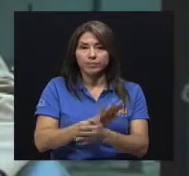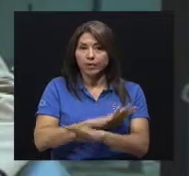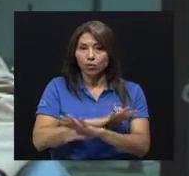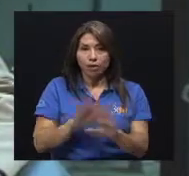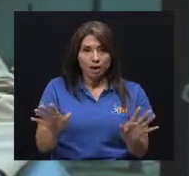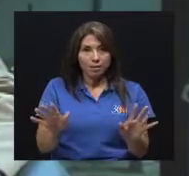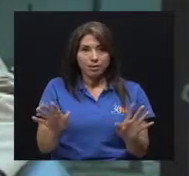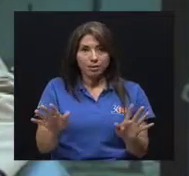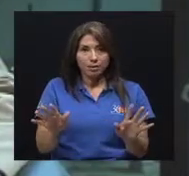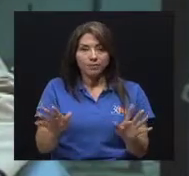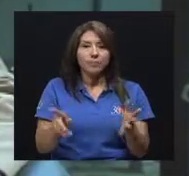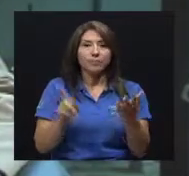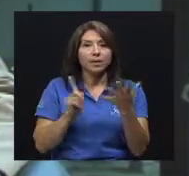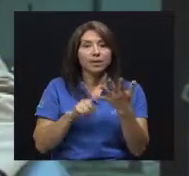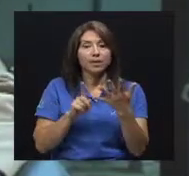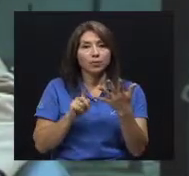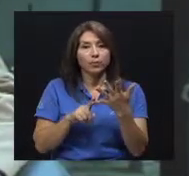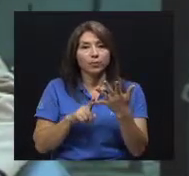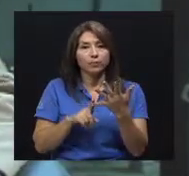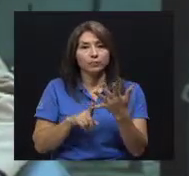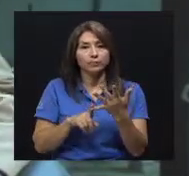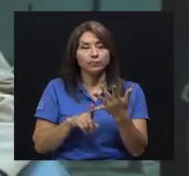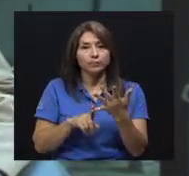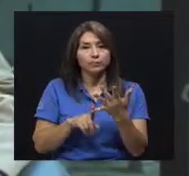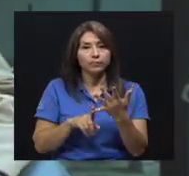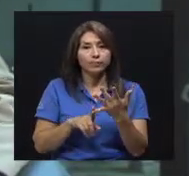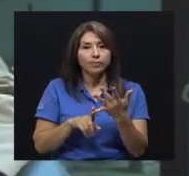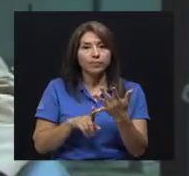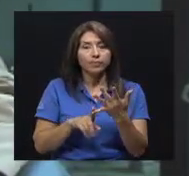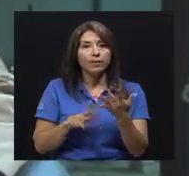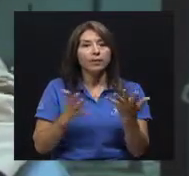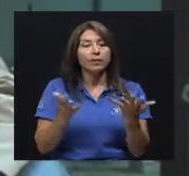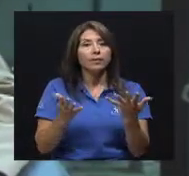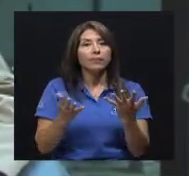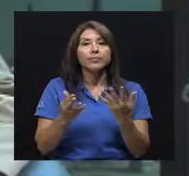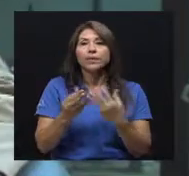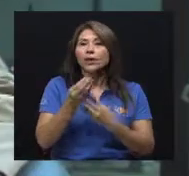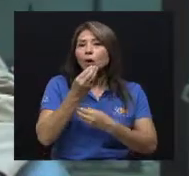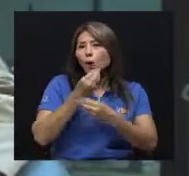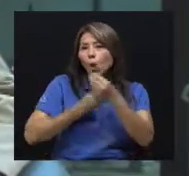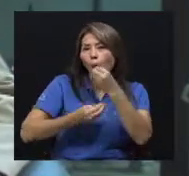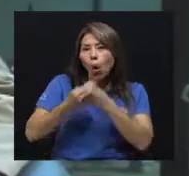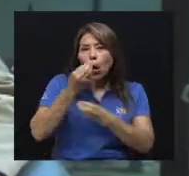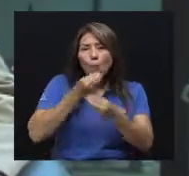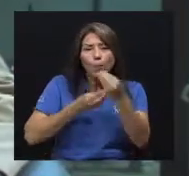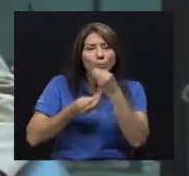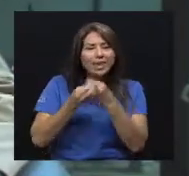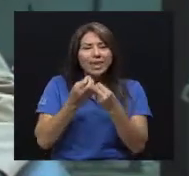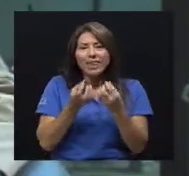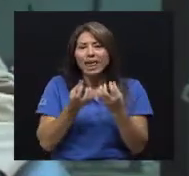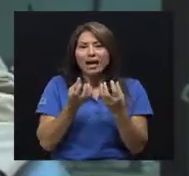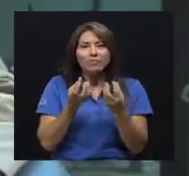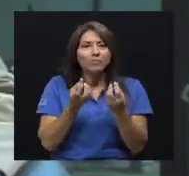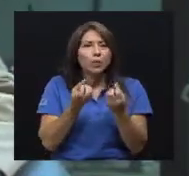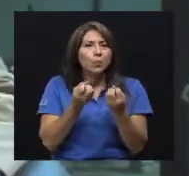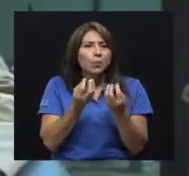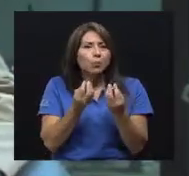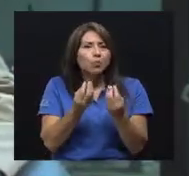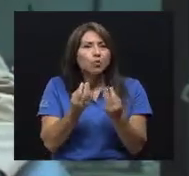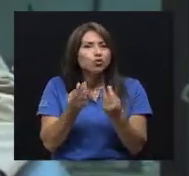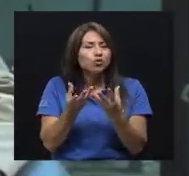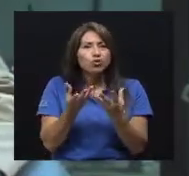Totalmente. ¿Okay? Definitivamente. Quinto, eliminar la comida altamente